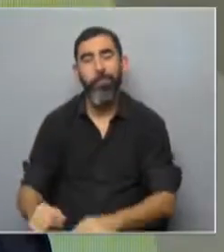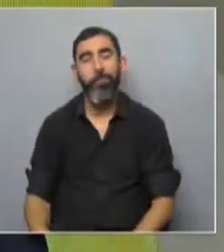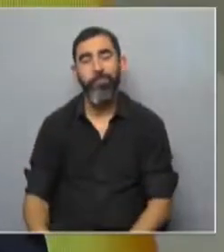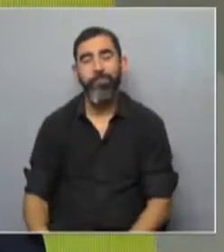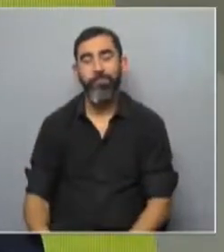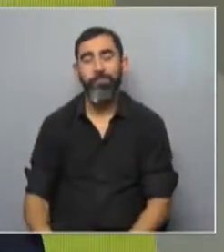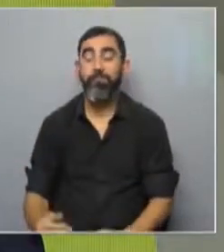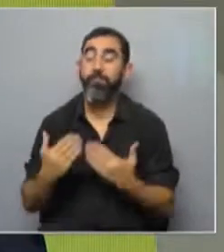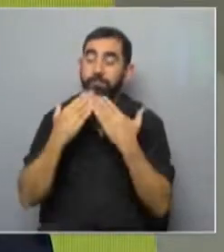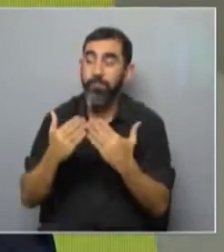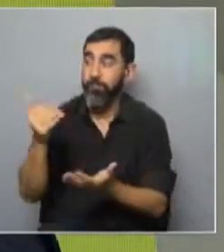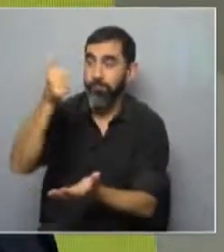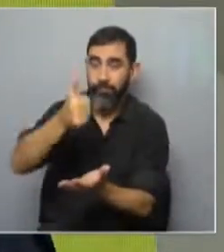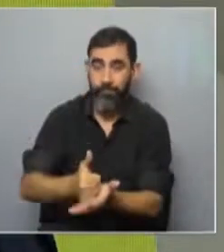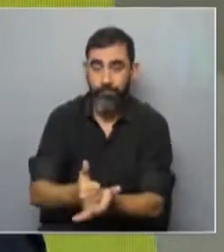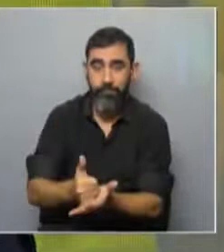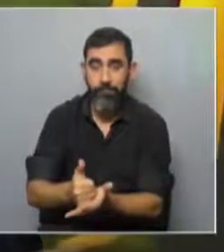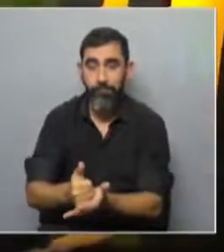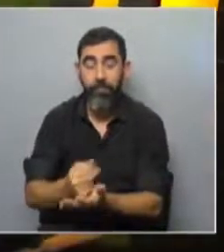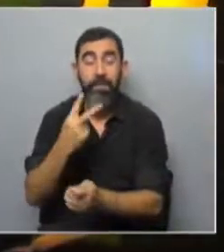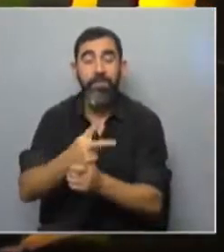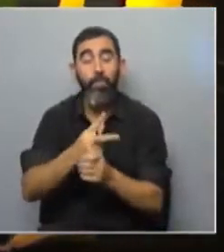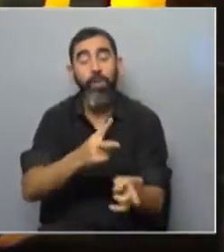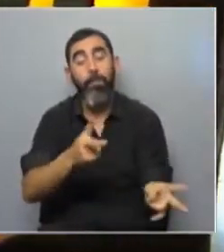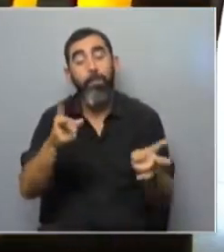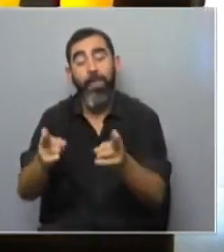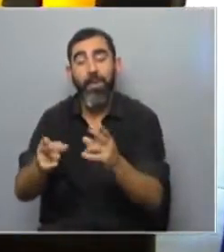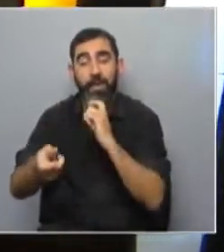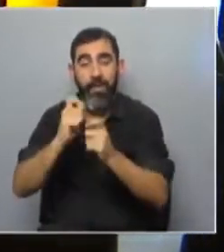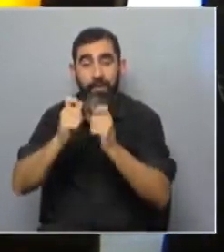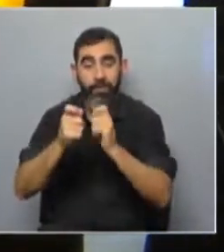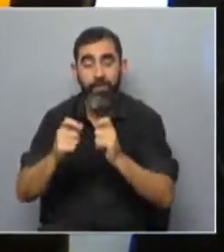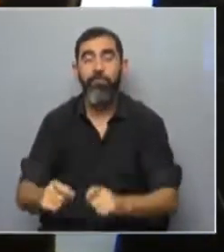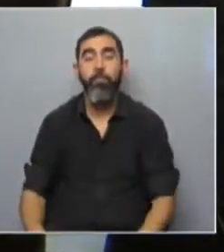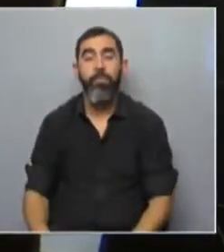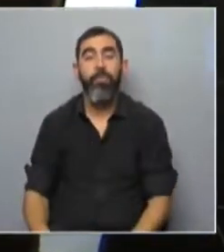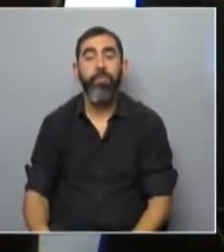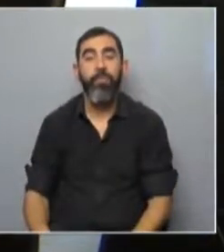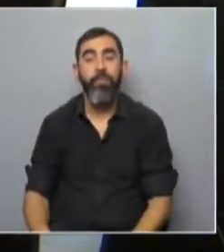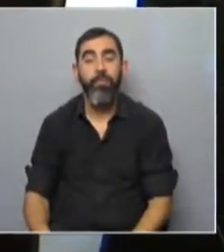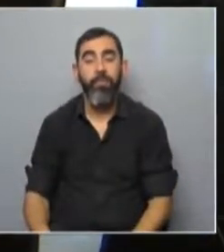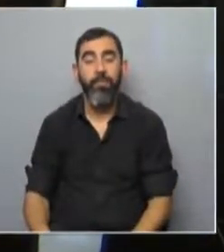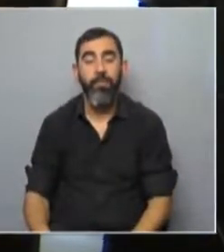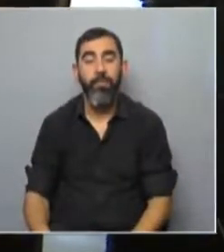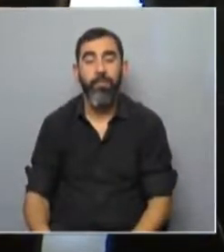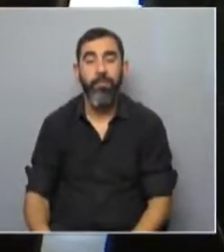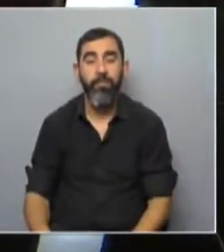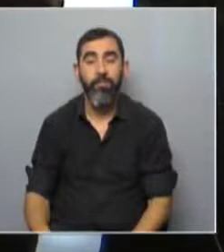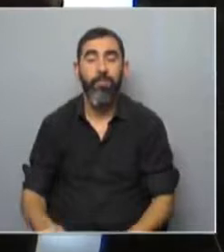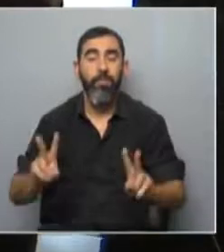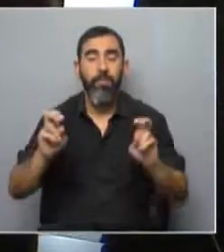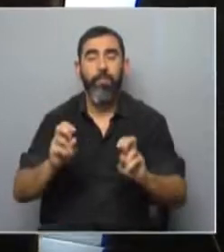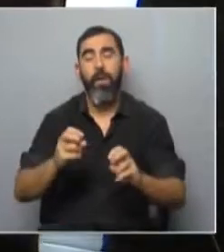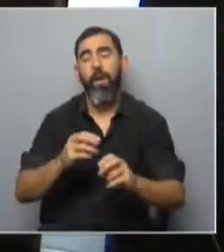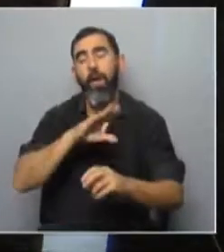Bueno, muchas gracias por venir y por hacer esta segunda parte, porque una cosa es hablar, y les pasará a ustedes todo el tiempo, ¿no?